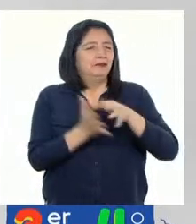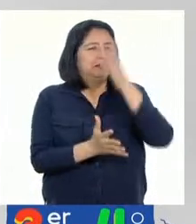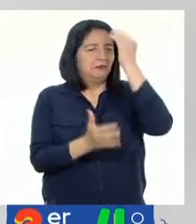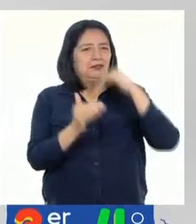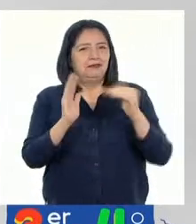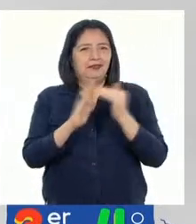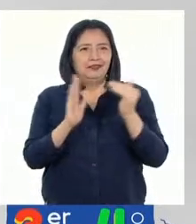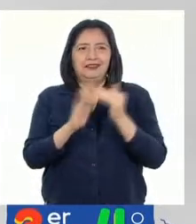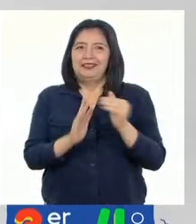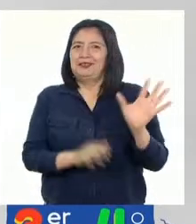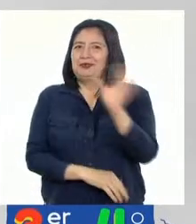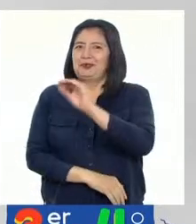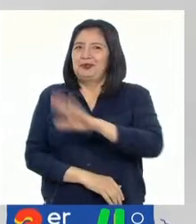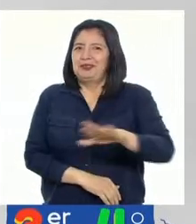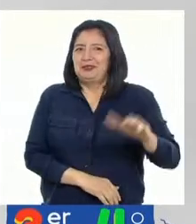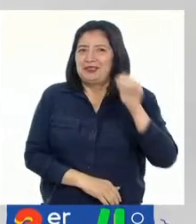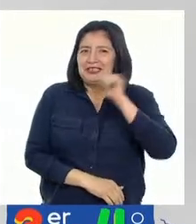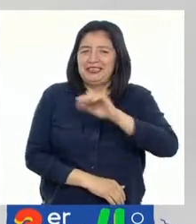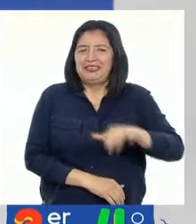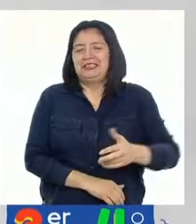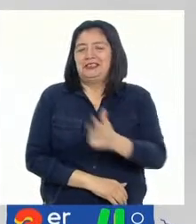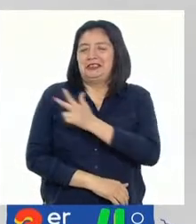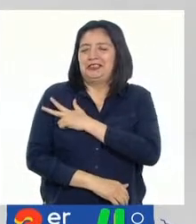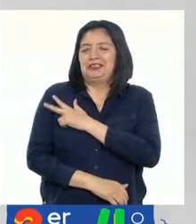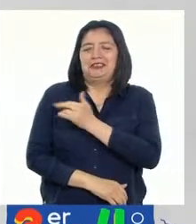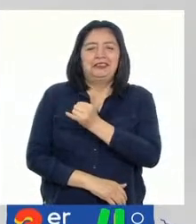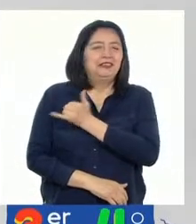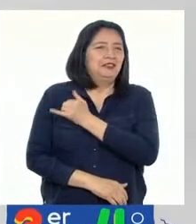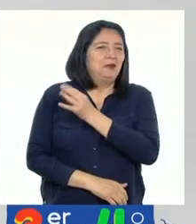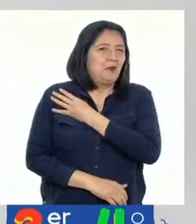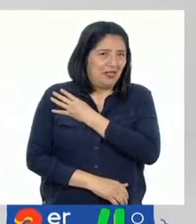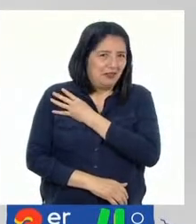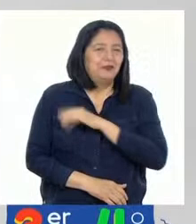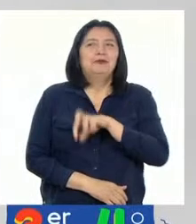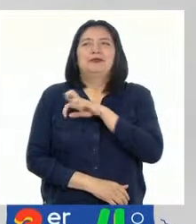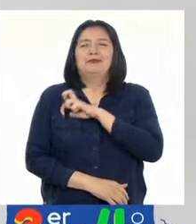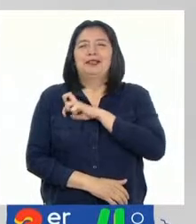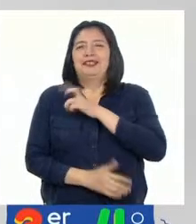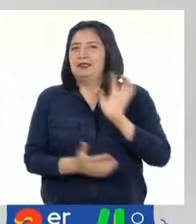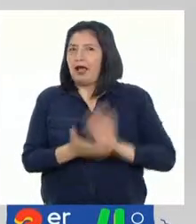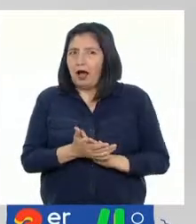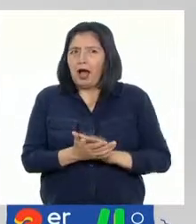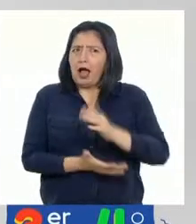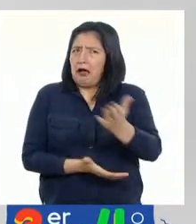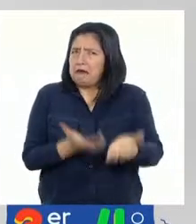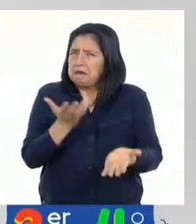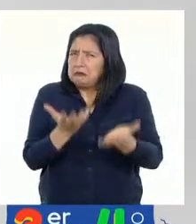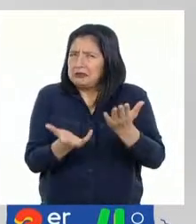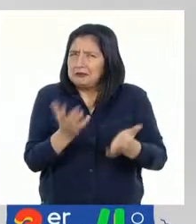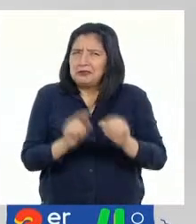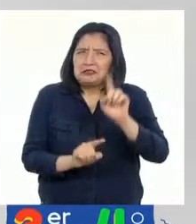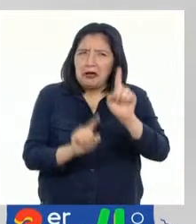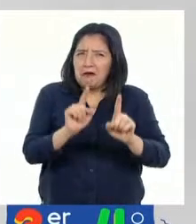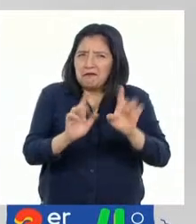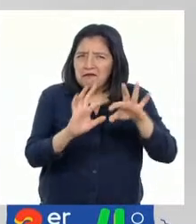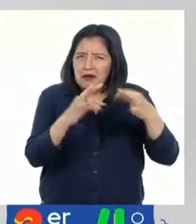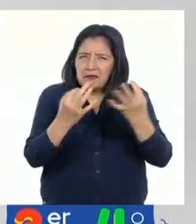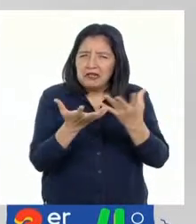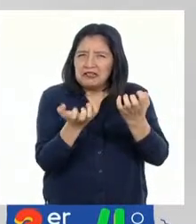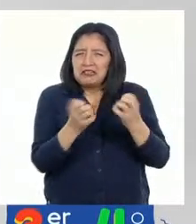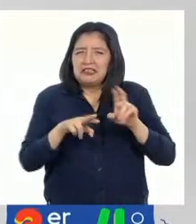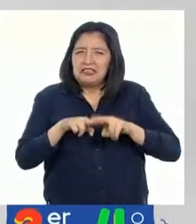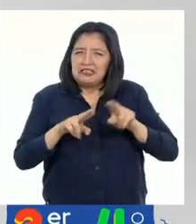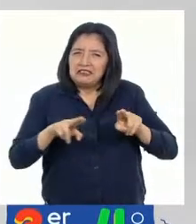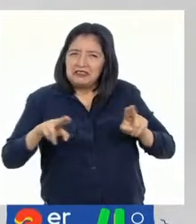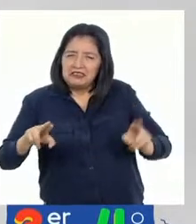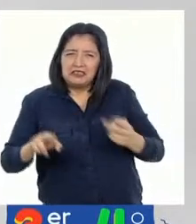Casa para todas las chicas y chicos de tercero y cuarto grado de primaria. Si tienen por ahí algún familiar que pueda